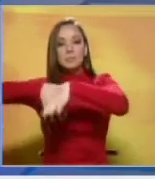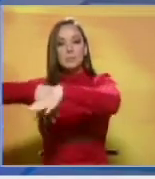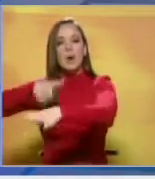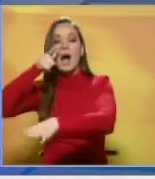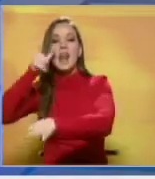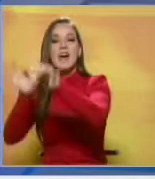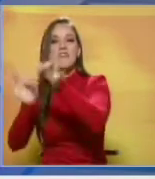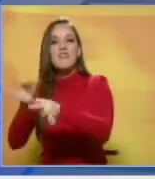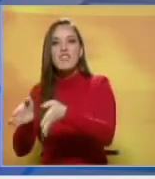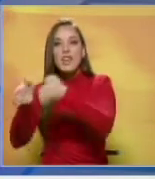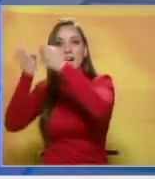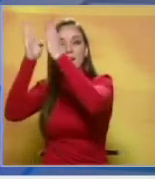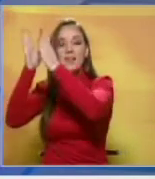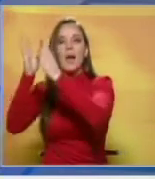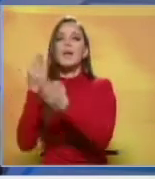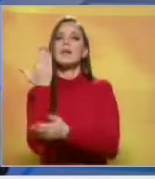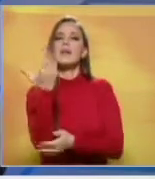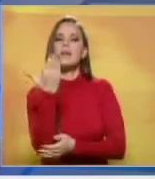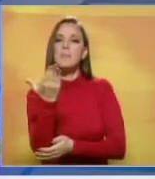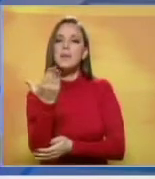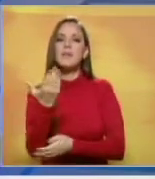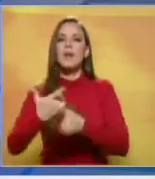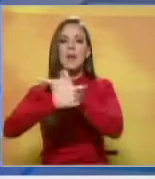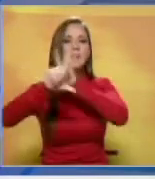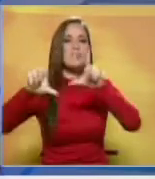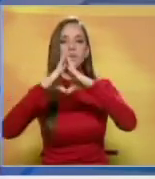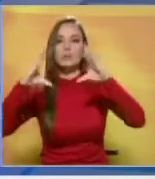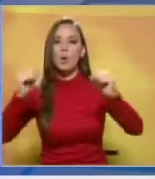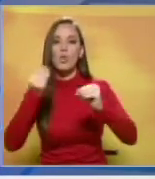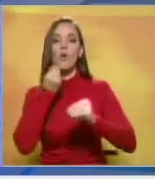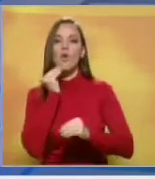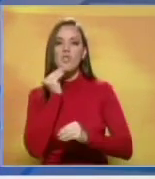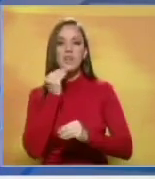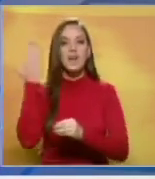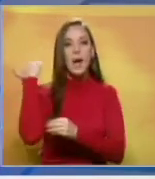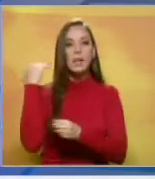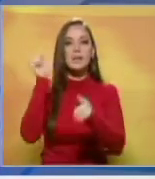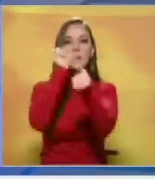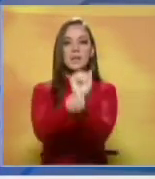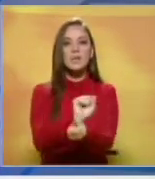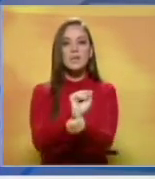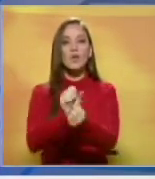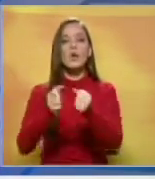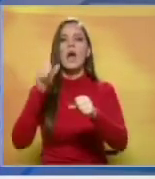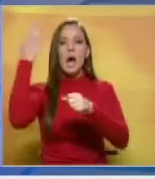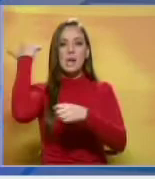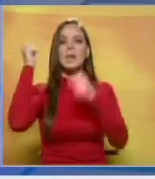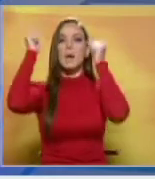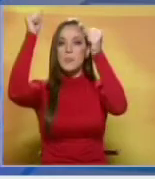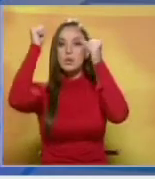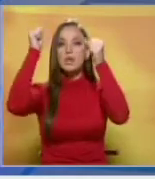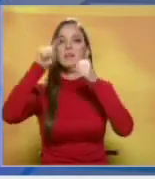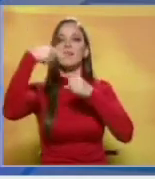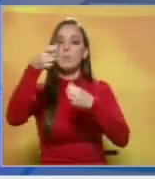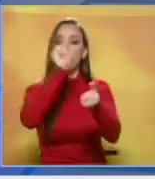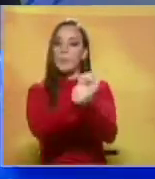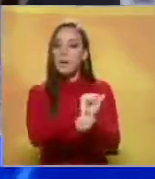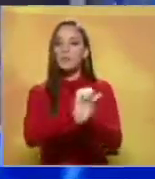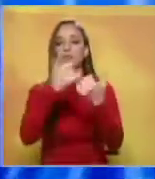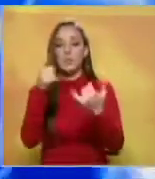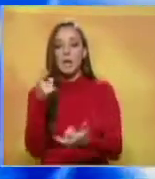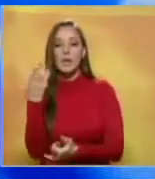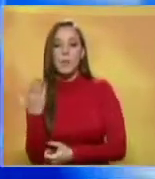y exigir la liberación de todos los jóvenes que han sido detenidos en las manifestaciones gustavo gómez por hornos reporta